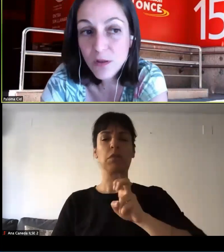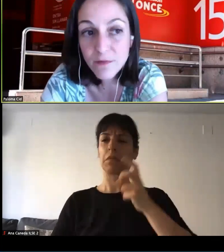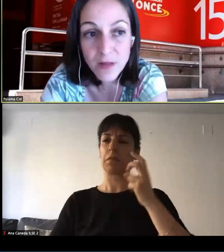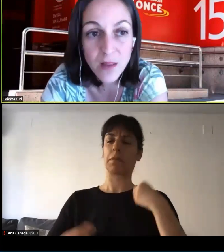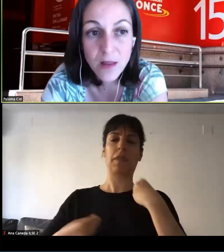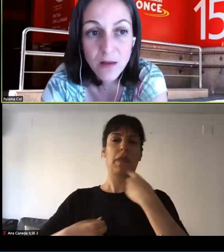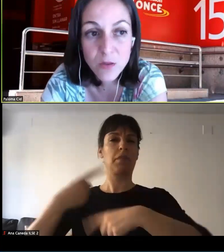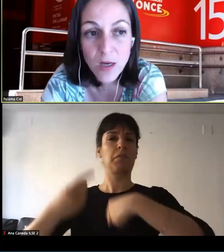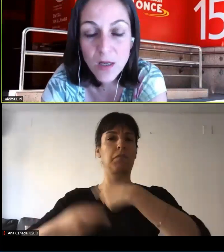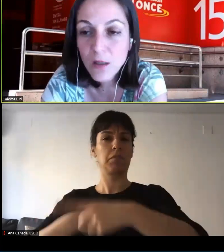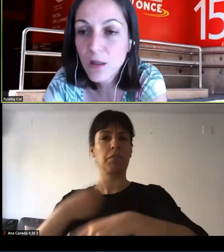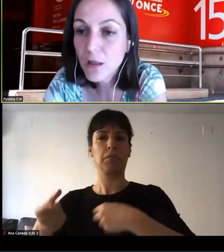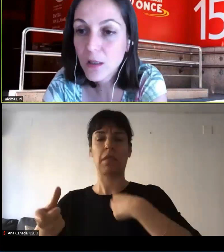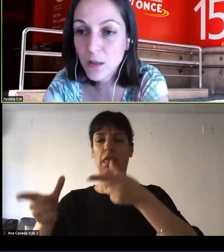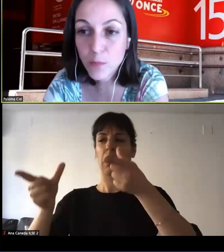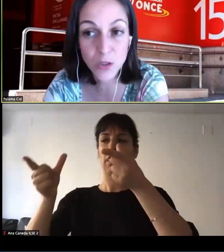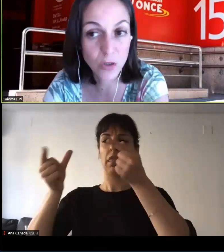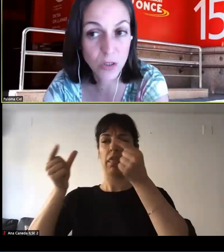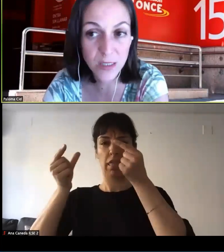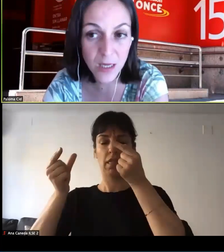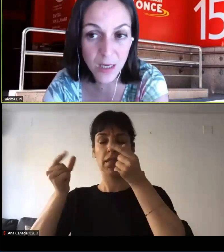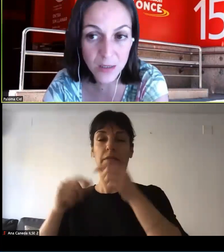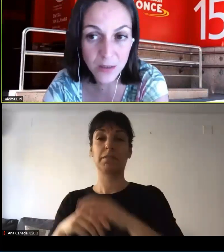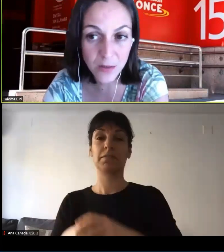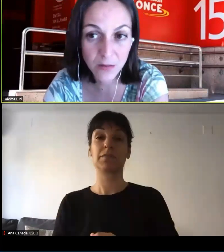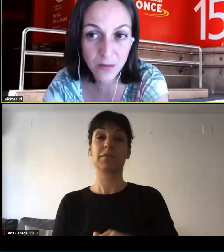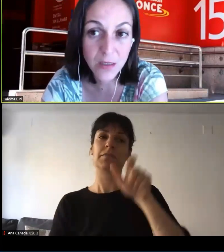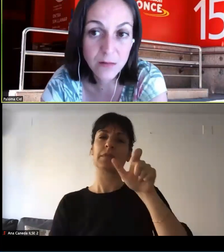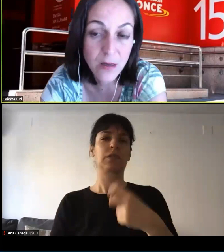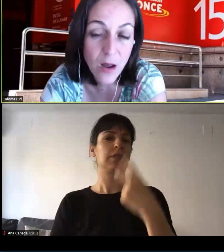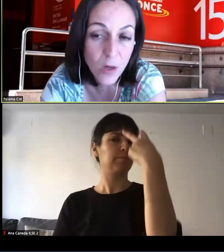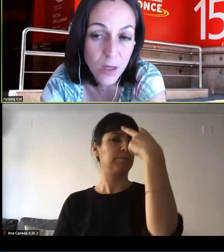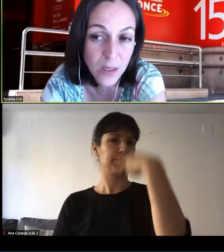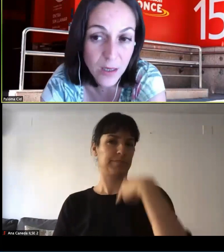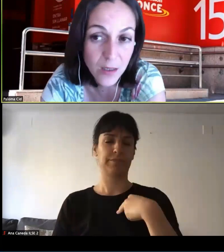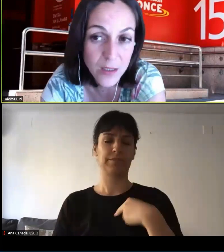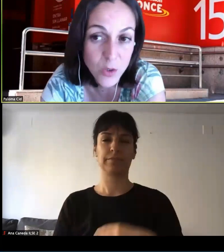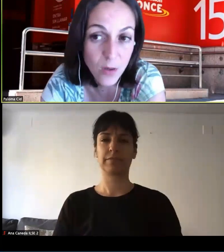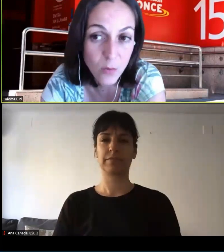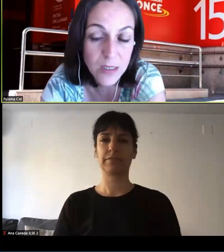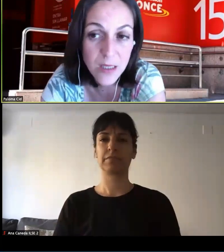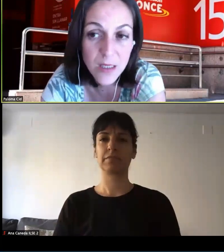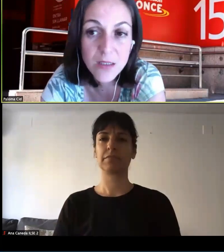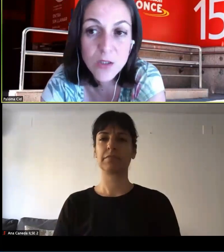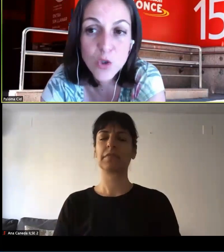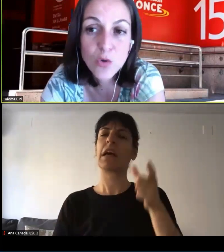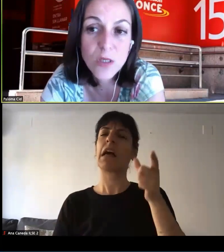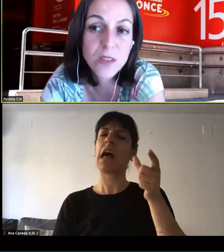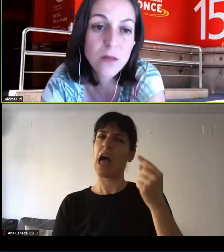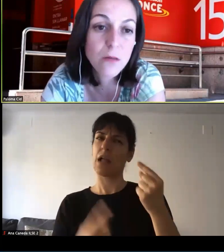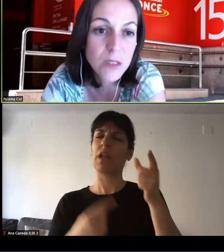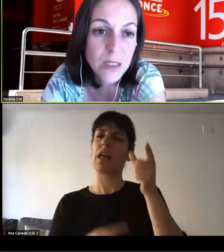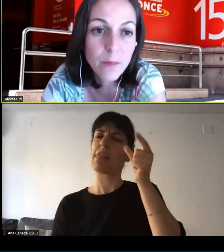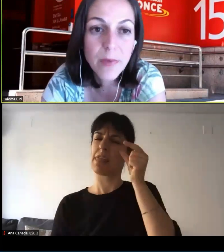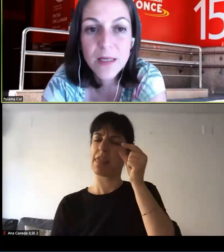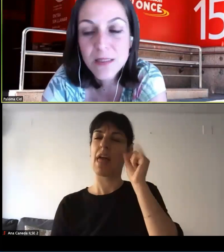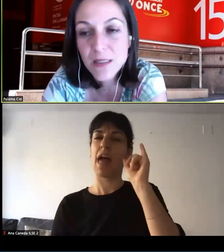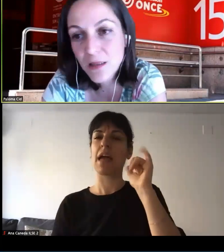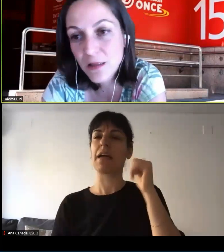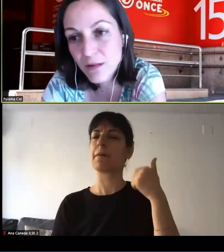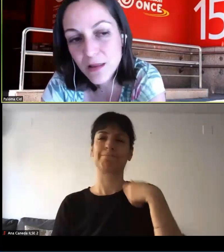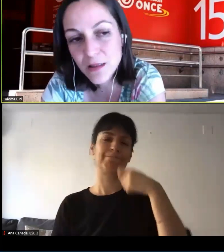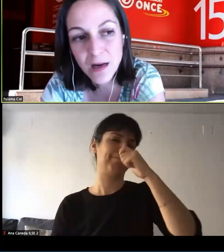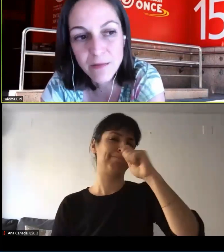con deficiencia visual, y personas ciegas, que aunque tengan resto algunas de ellas, no es útil para